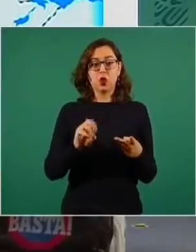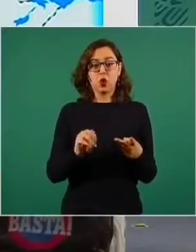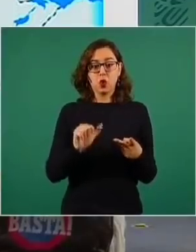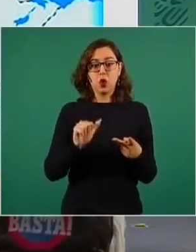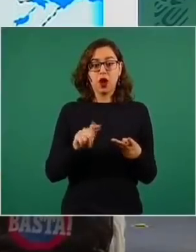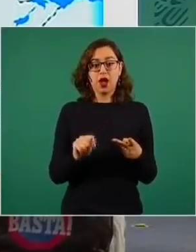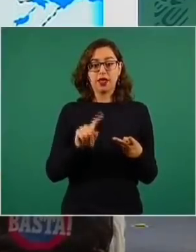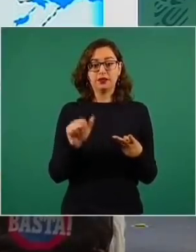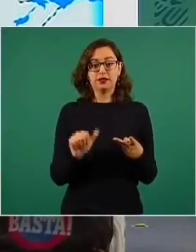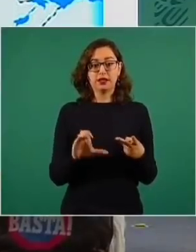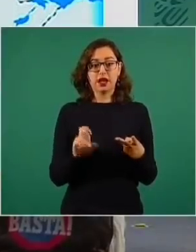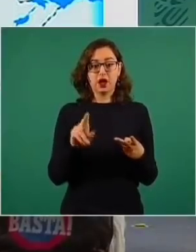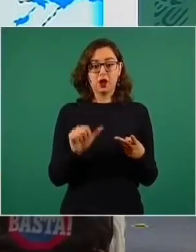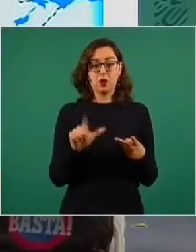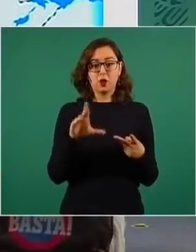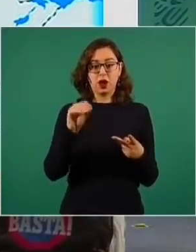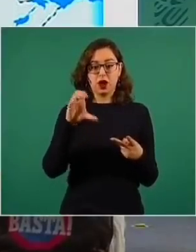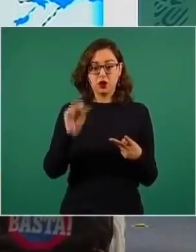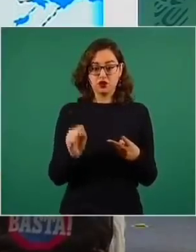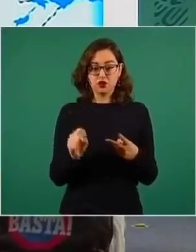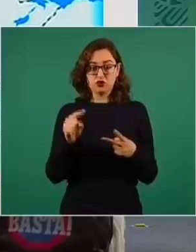este es el del mismo